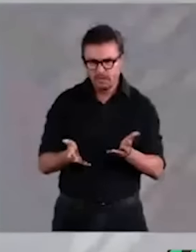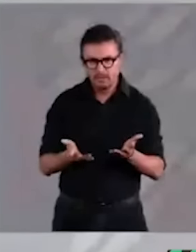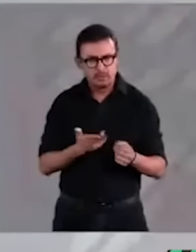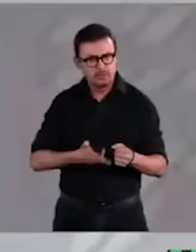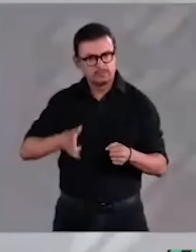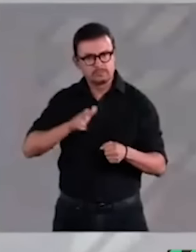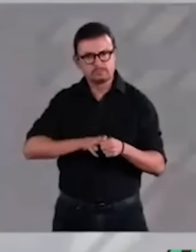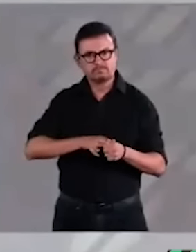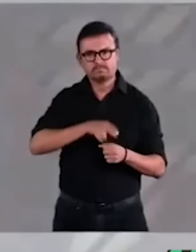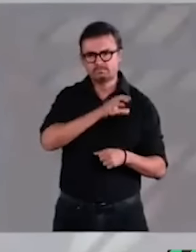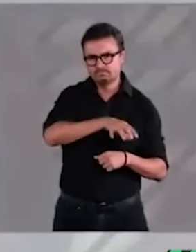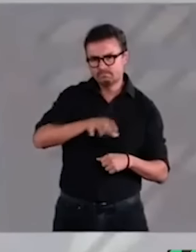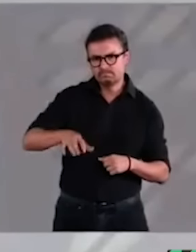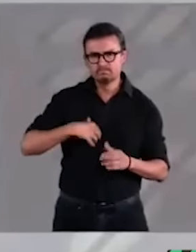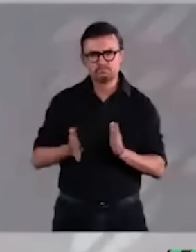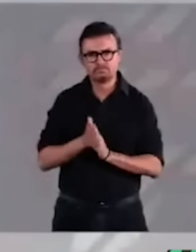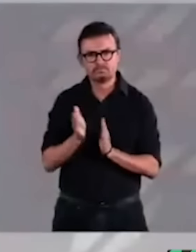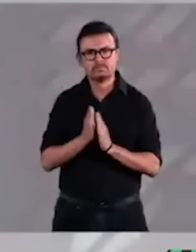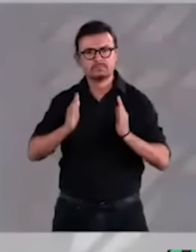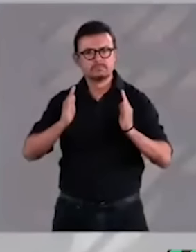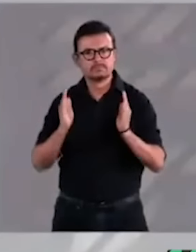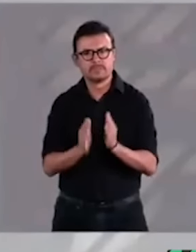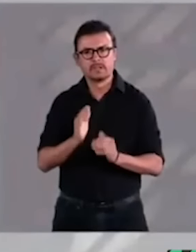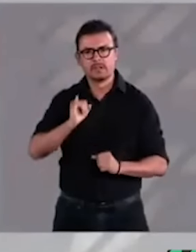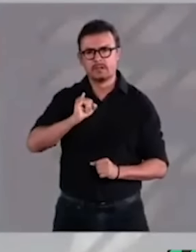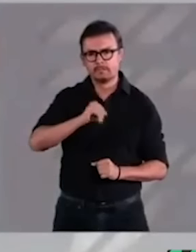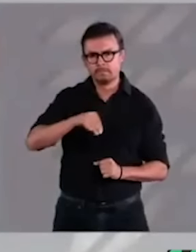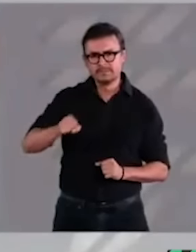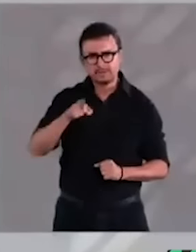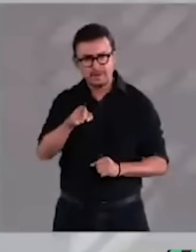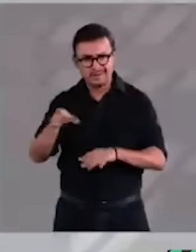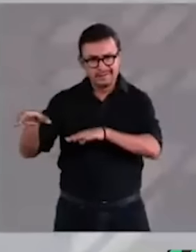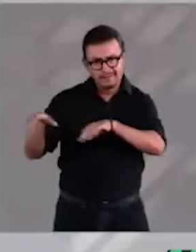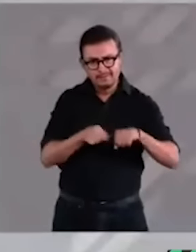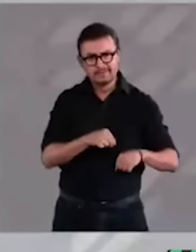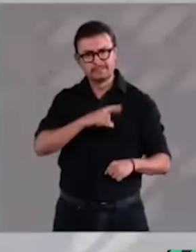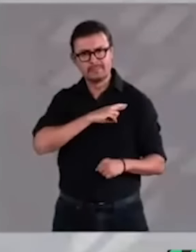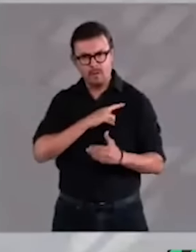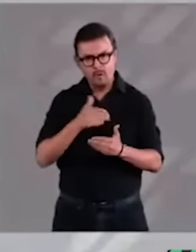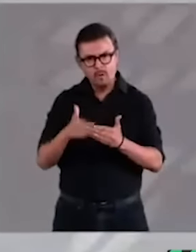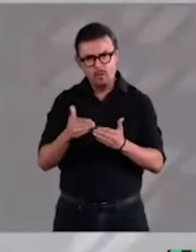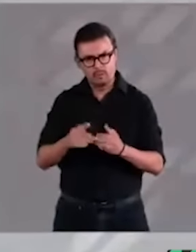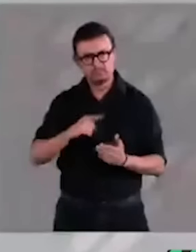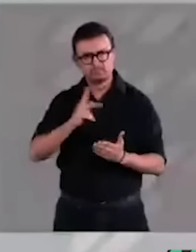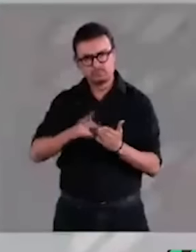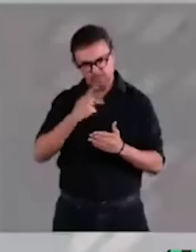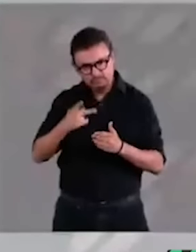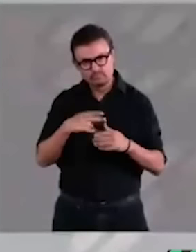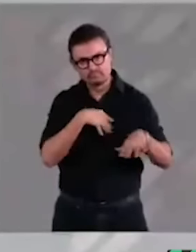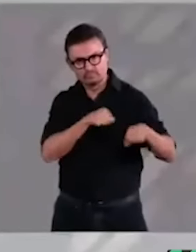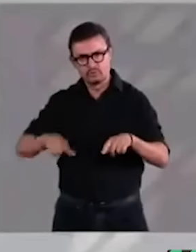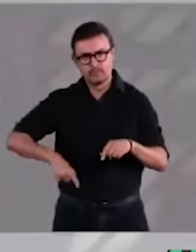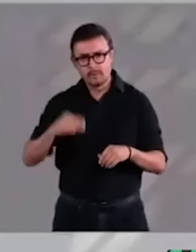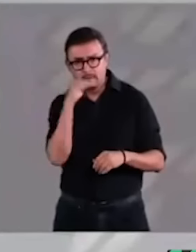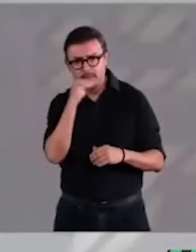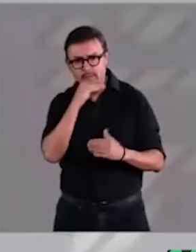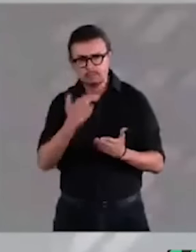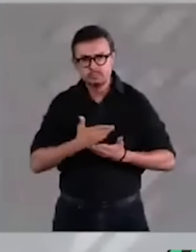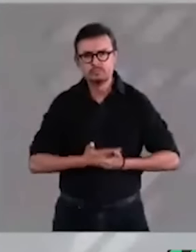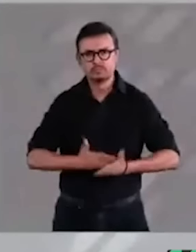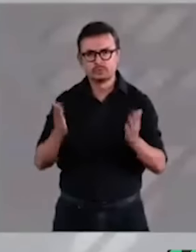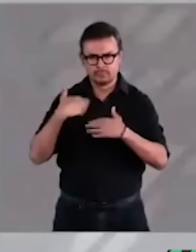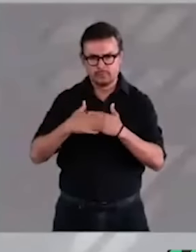de salud. El ISSSTE, el IMSS los privatizaron. Ahora los estamos recuperando y vamos a ver hacer un verdadero